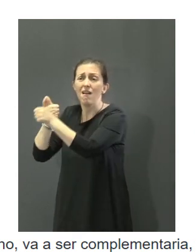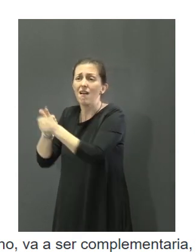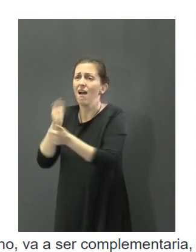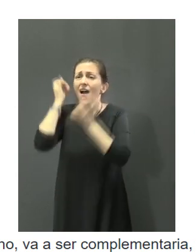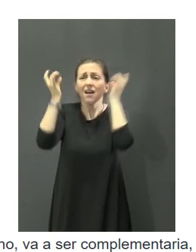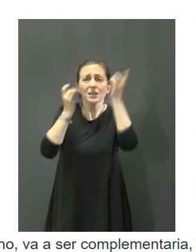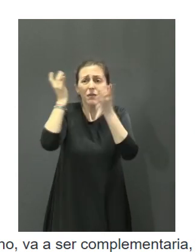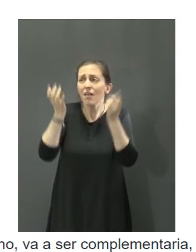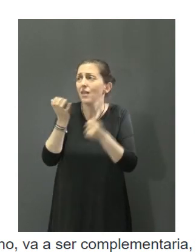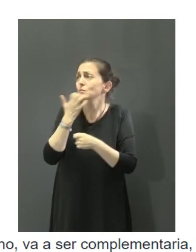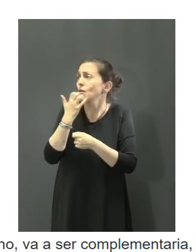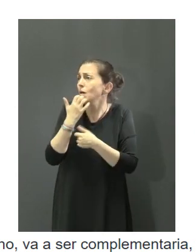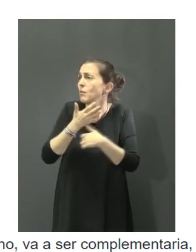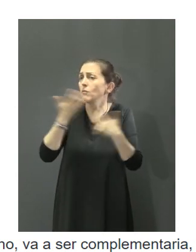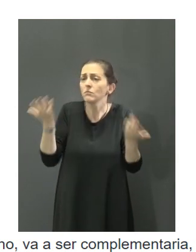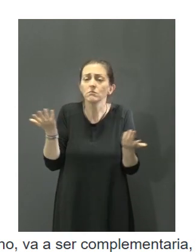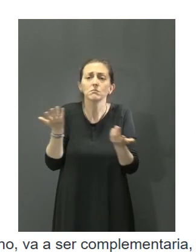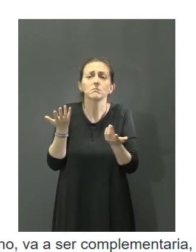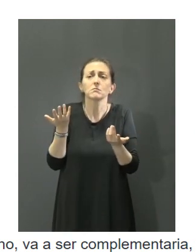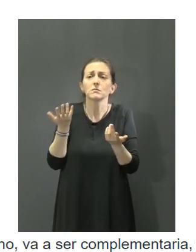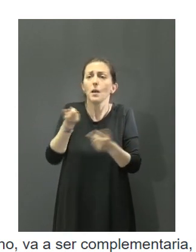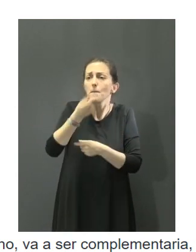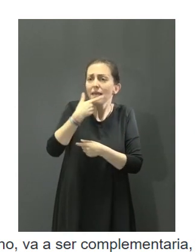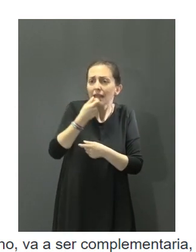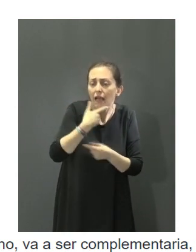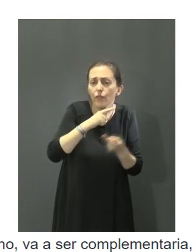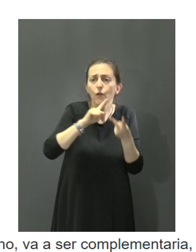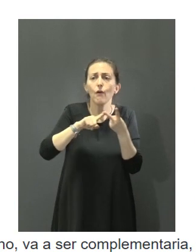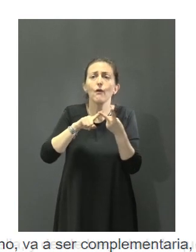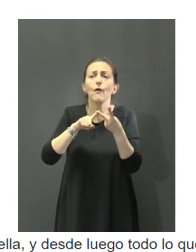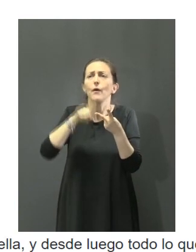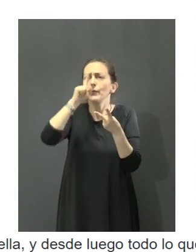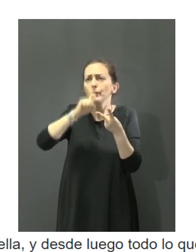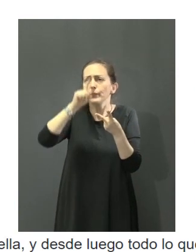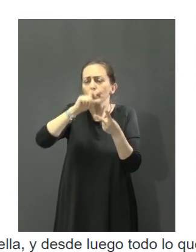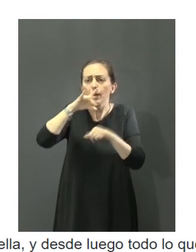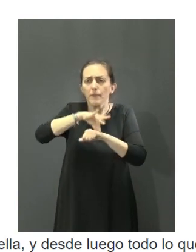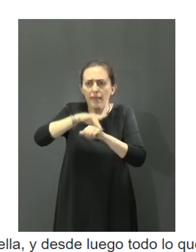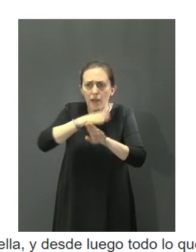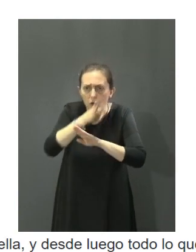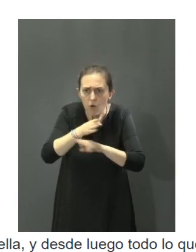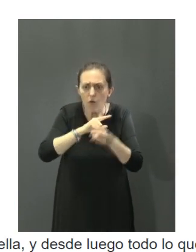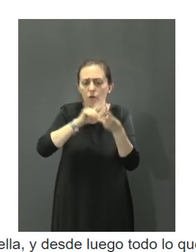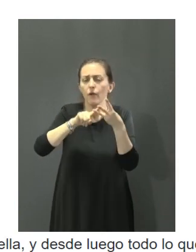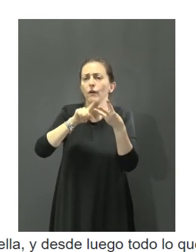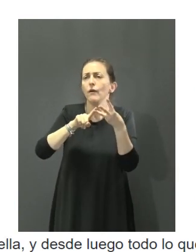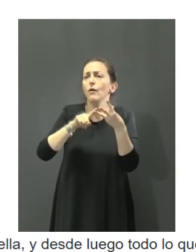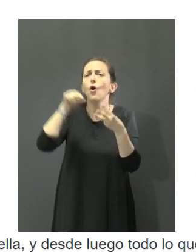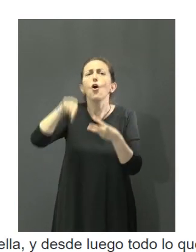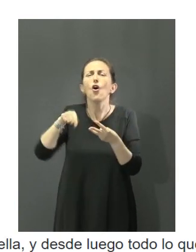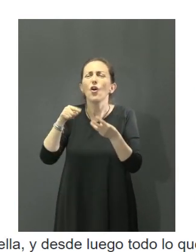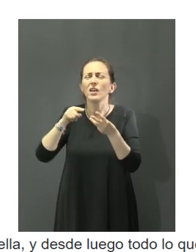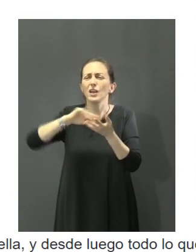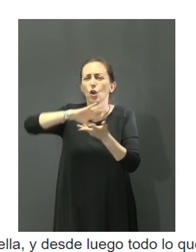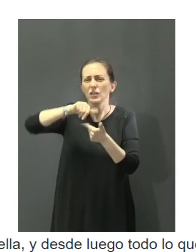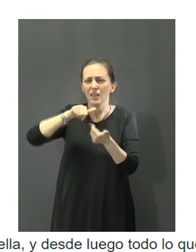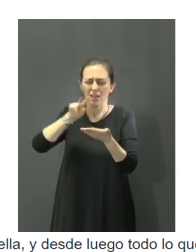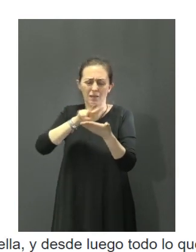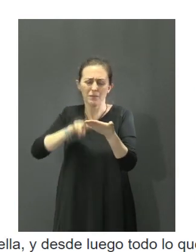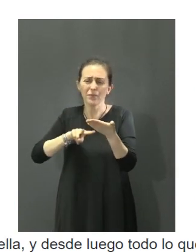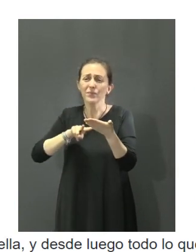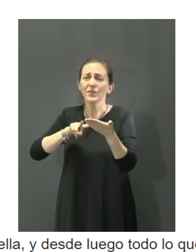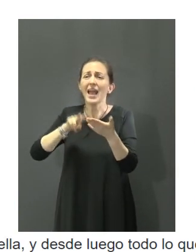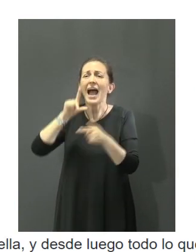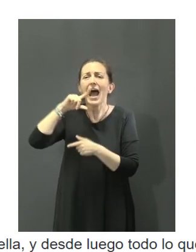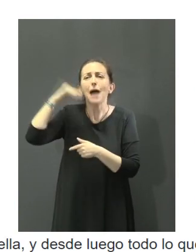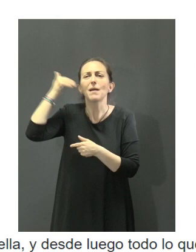actividades, desde pues, la toma de medicación, el recordatorio de consultas médicas. Hoy he leído una noticia donde